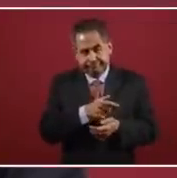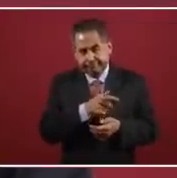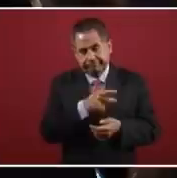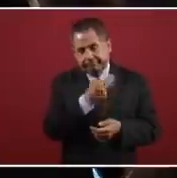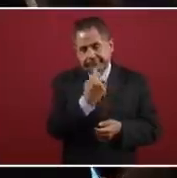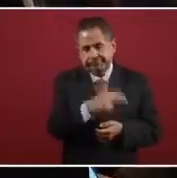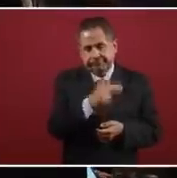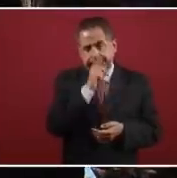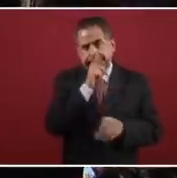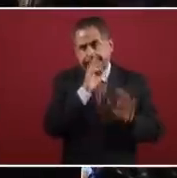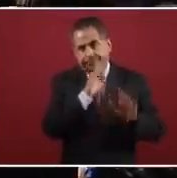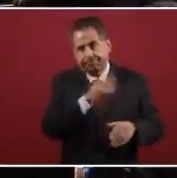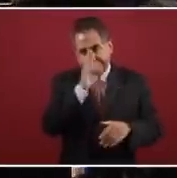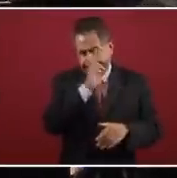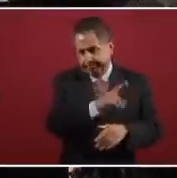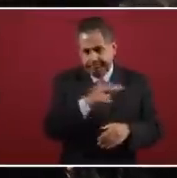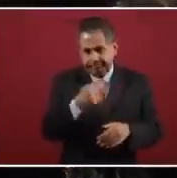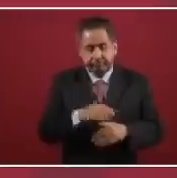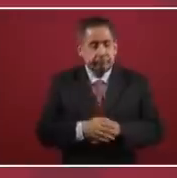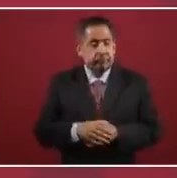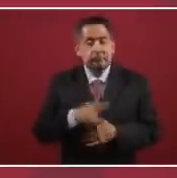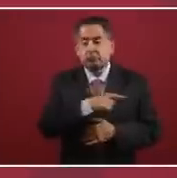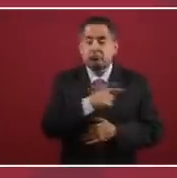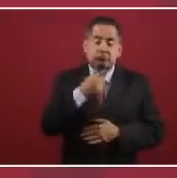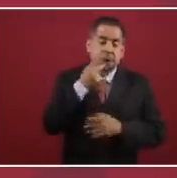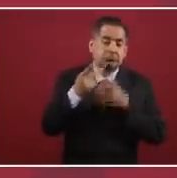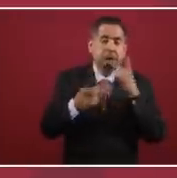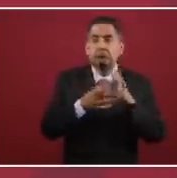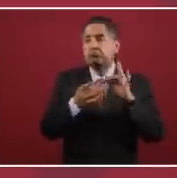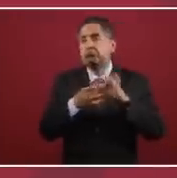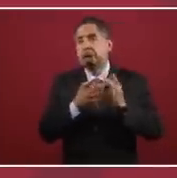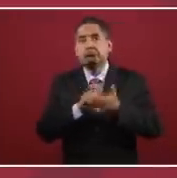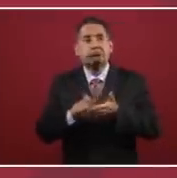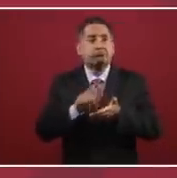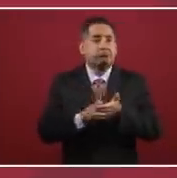voy a mencionar su nombre, habló de que